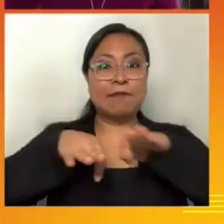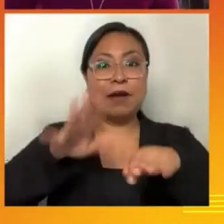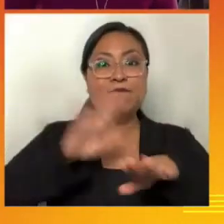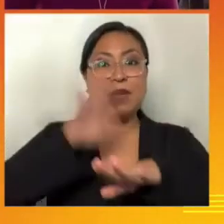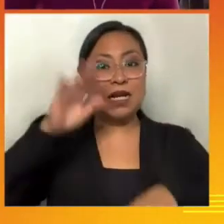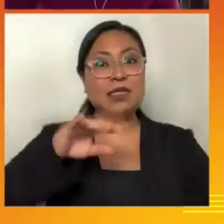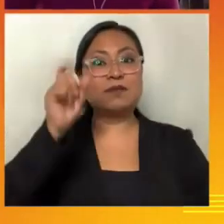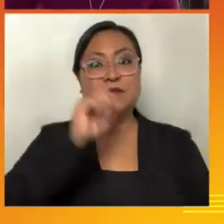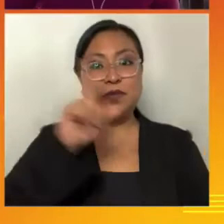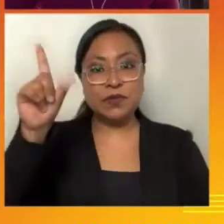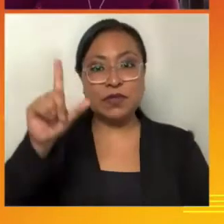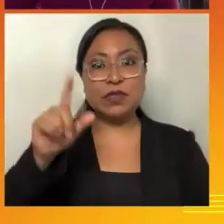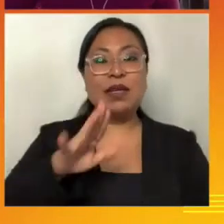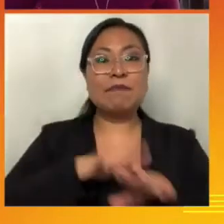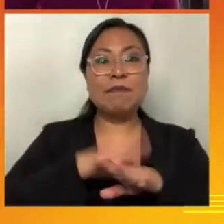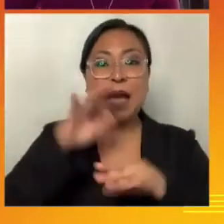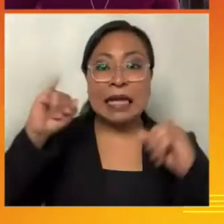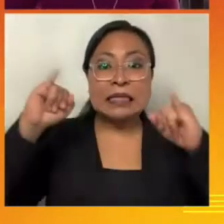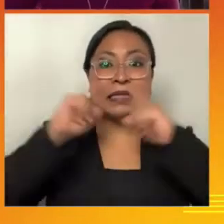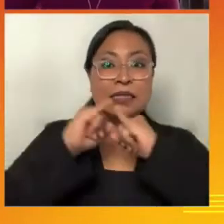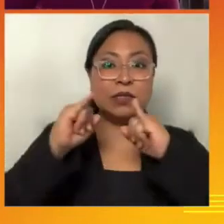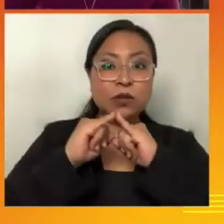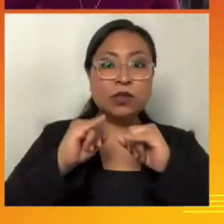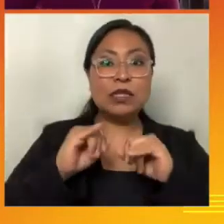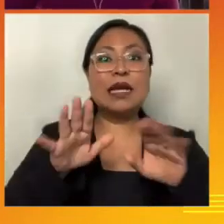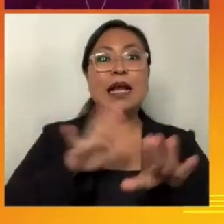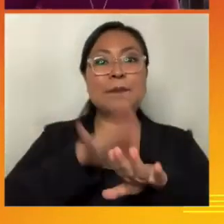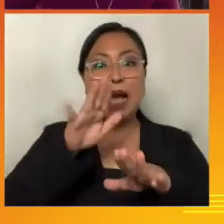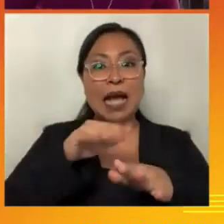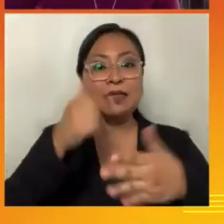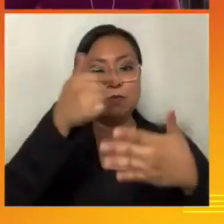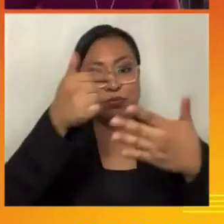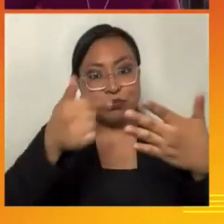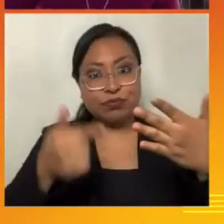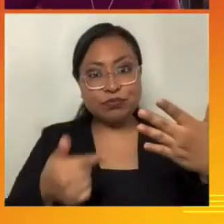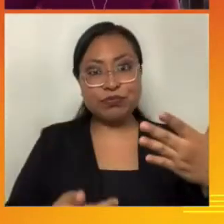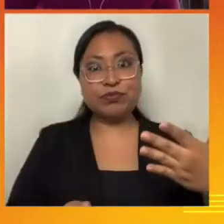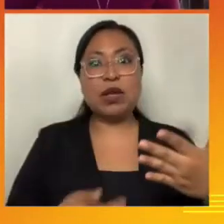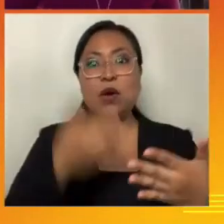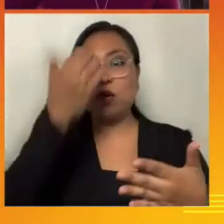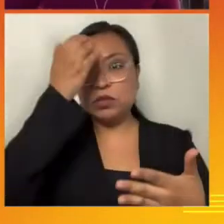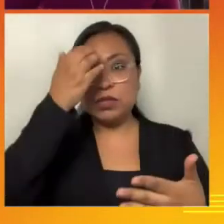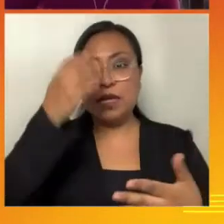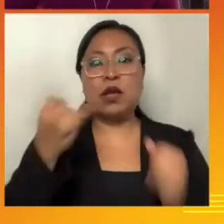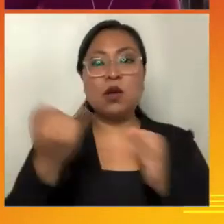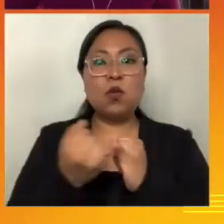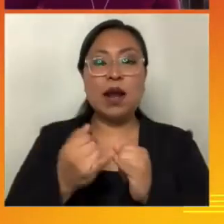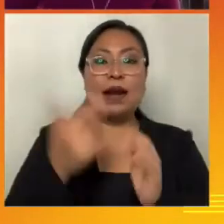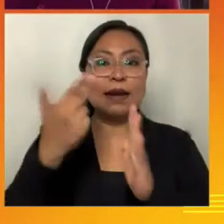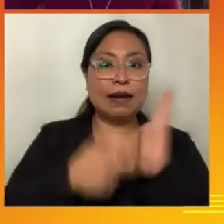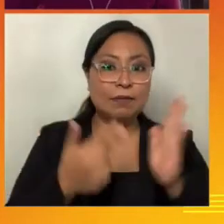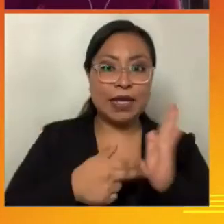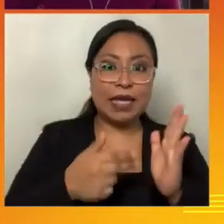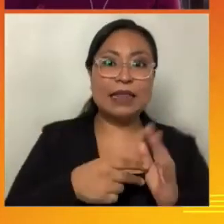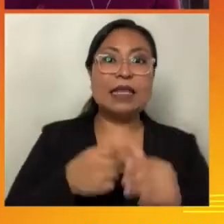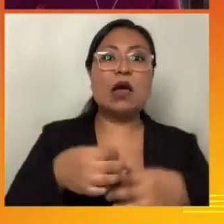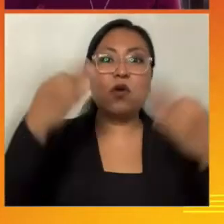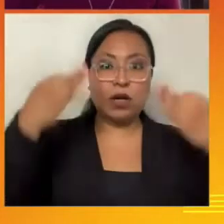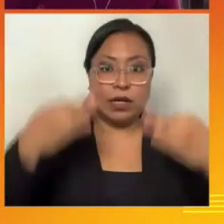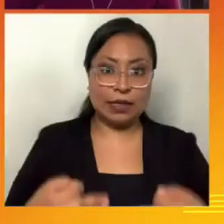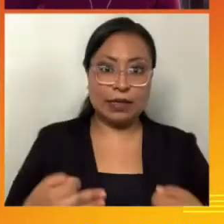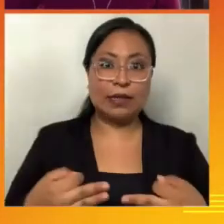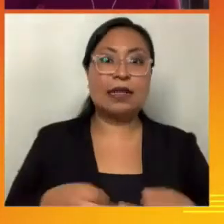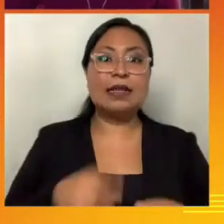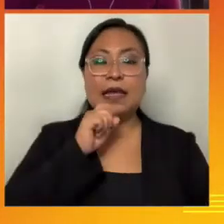profesional, más institucional, legal, que tengan pues herramientas que no son piratas ni nada por el estilo, y que también